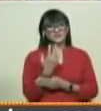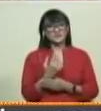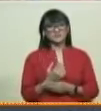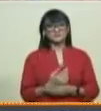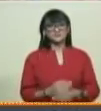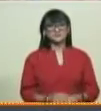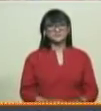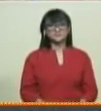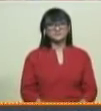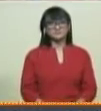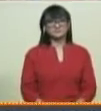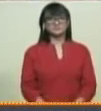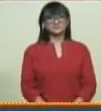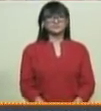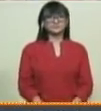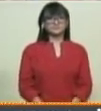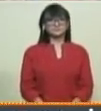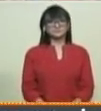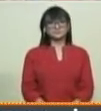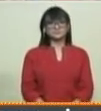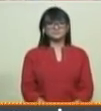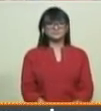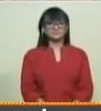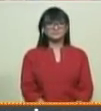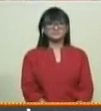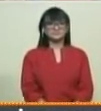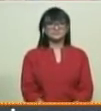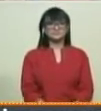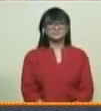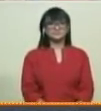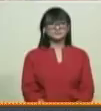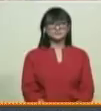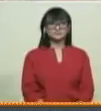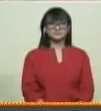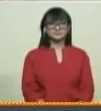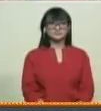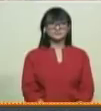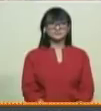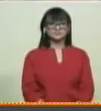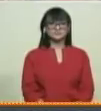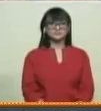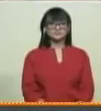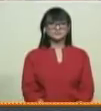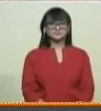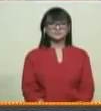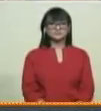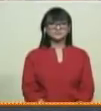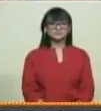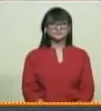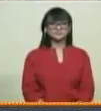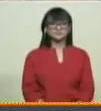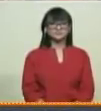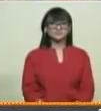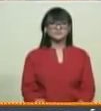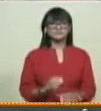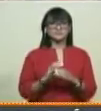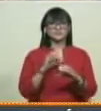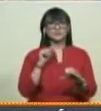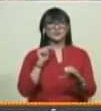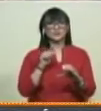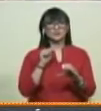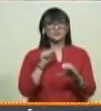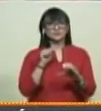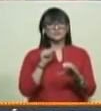konusu konteynerler 20 Mayıs günü Venezuela'ya varacaktır. Estos contenedores van a